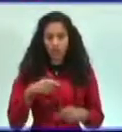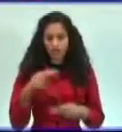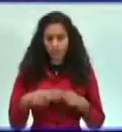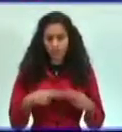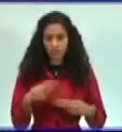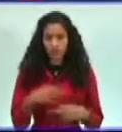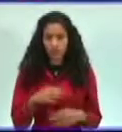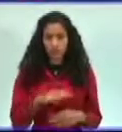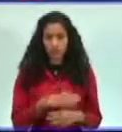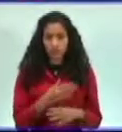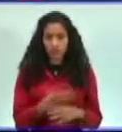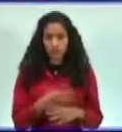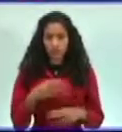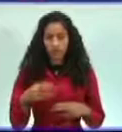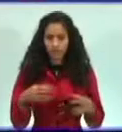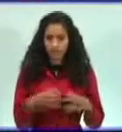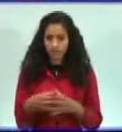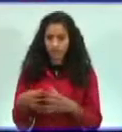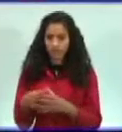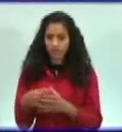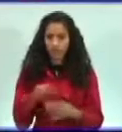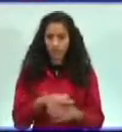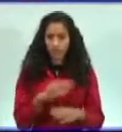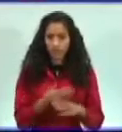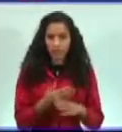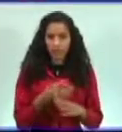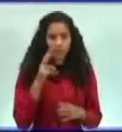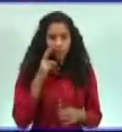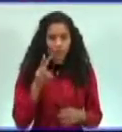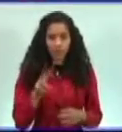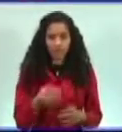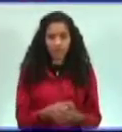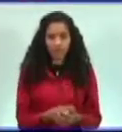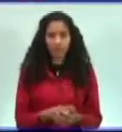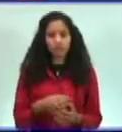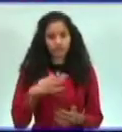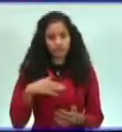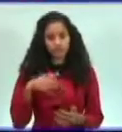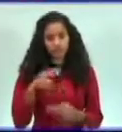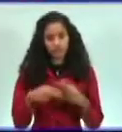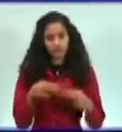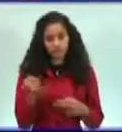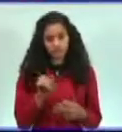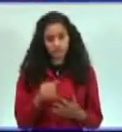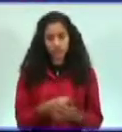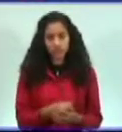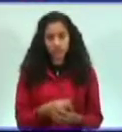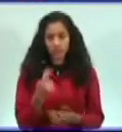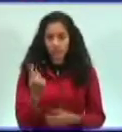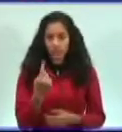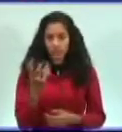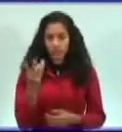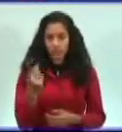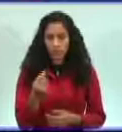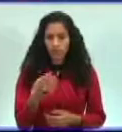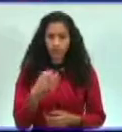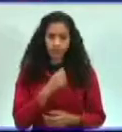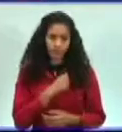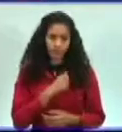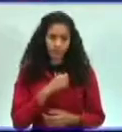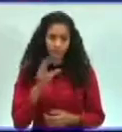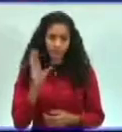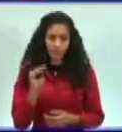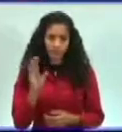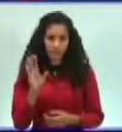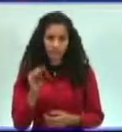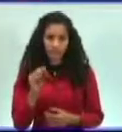los conjuntos y luego calcular. Espero que lo hayan hecho así. El primer número representa